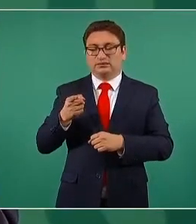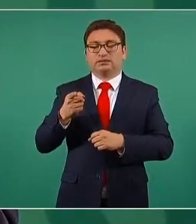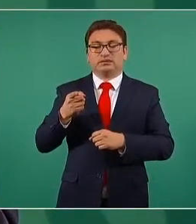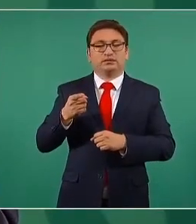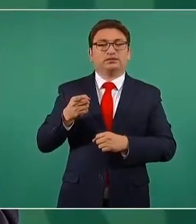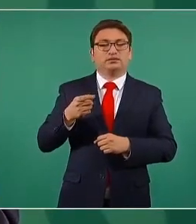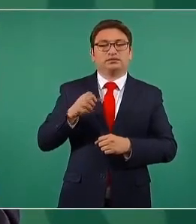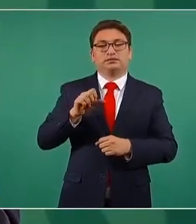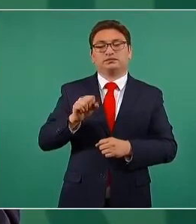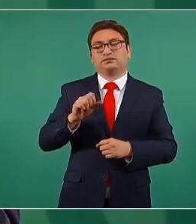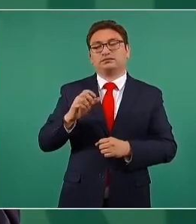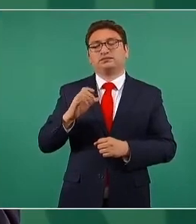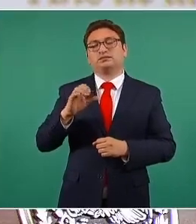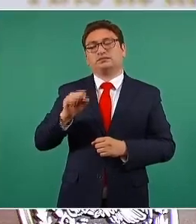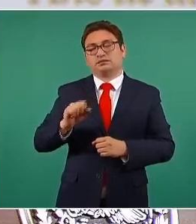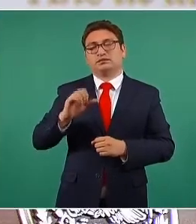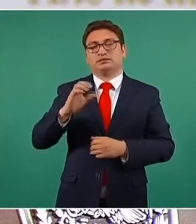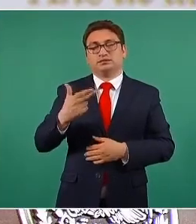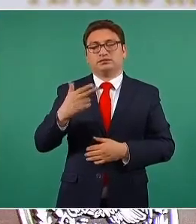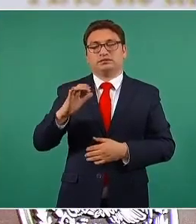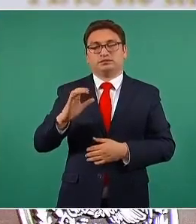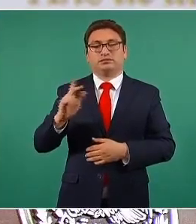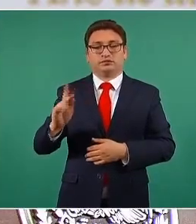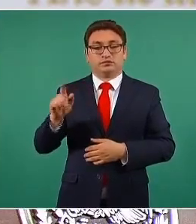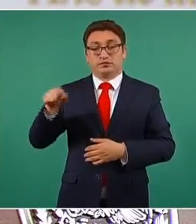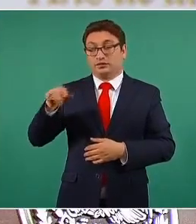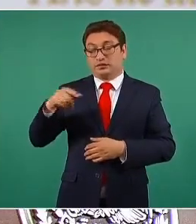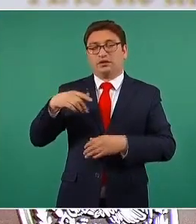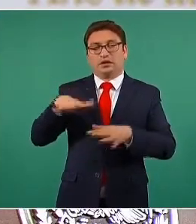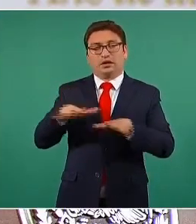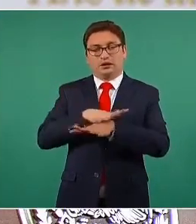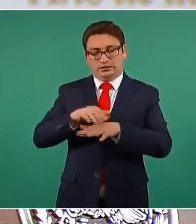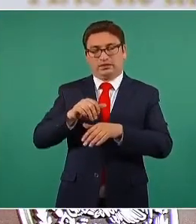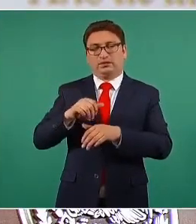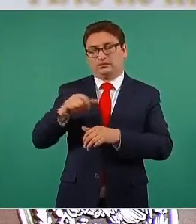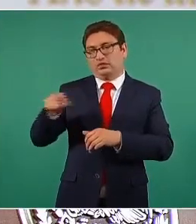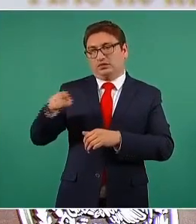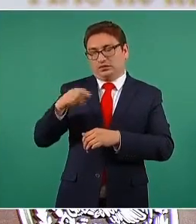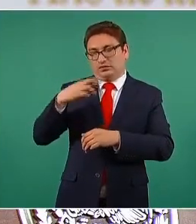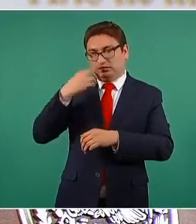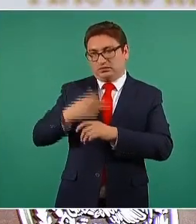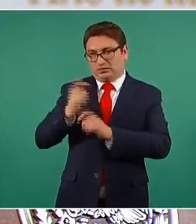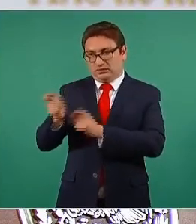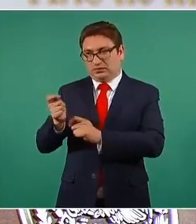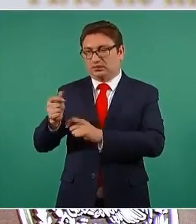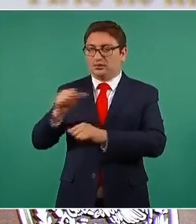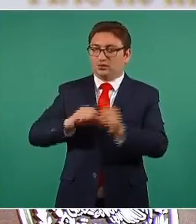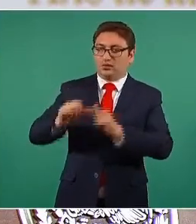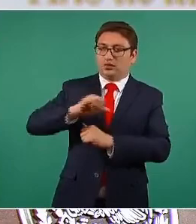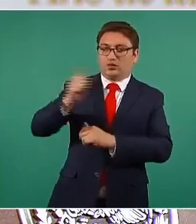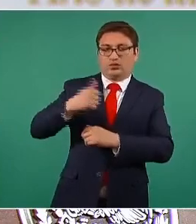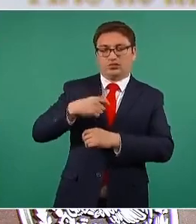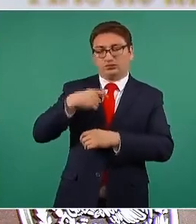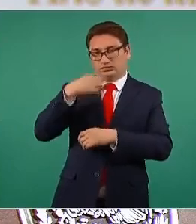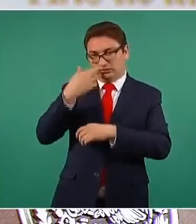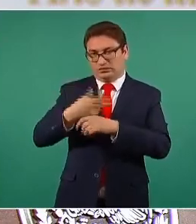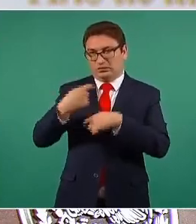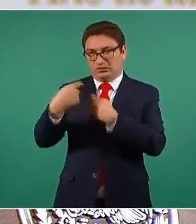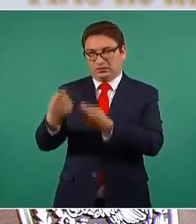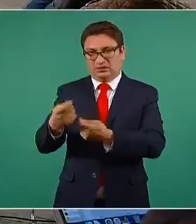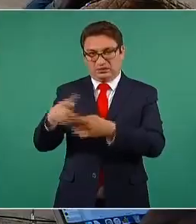pero formalmente va a ser a finales de este mes, y el nuevo secretario de